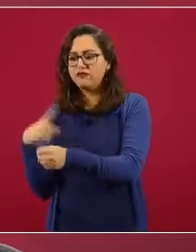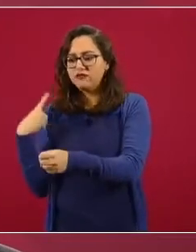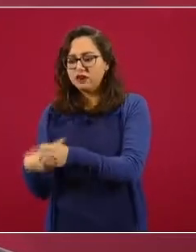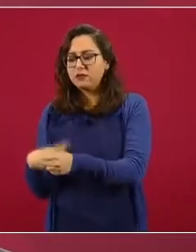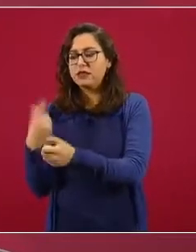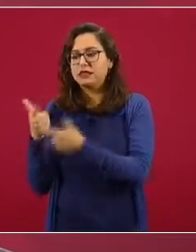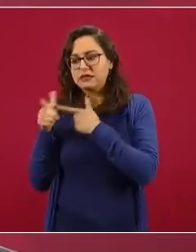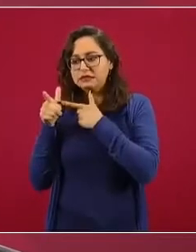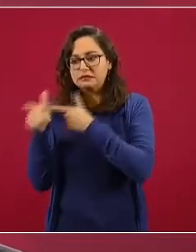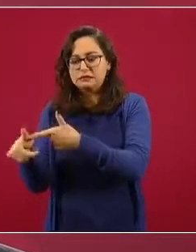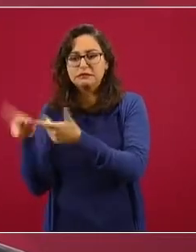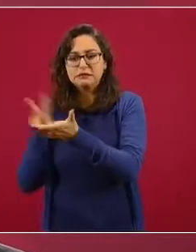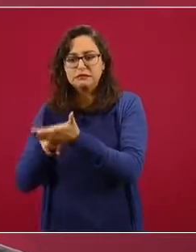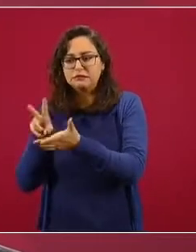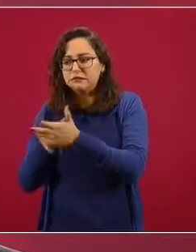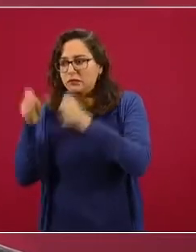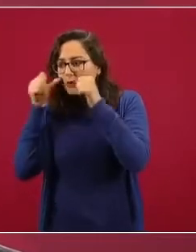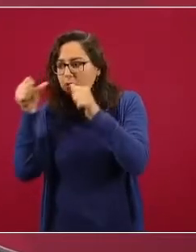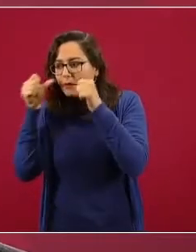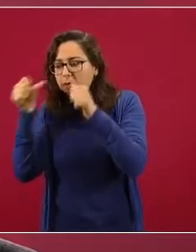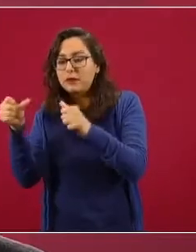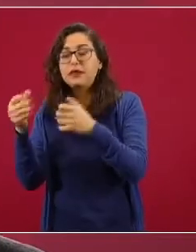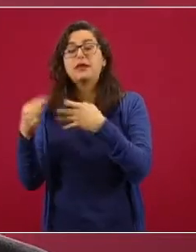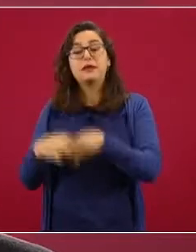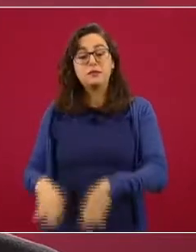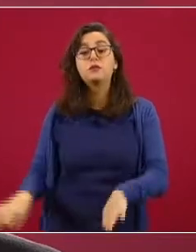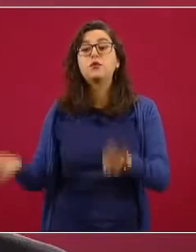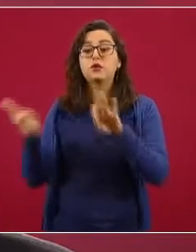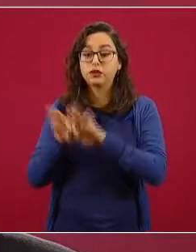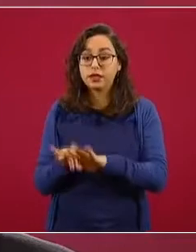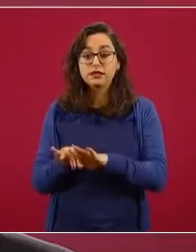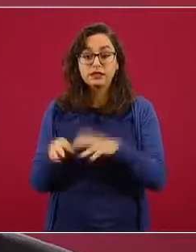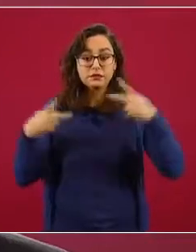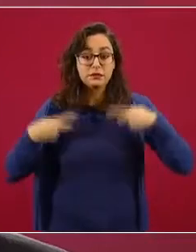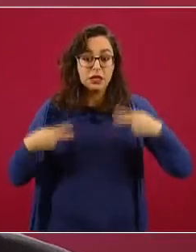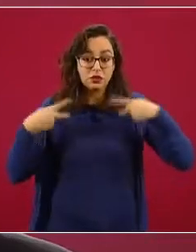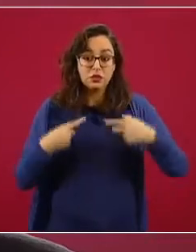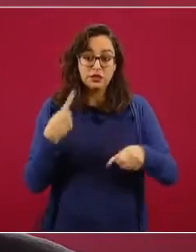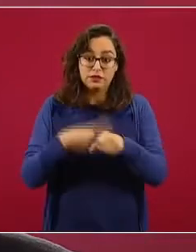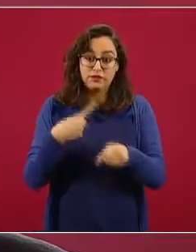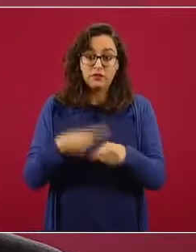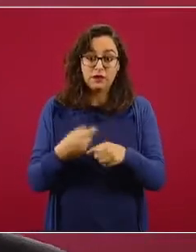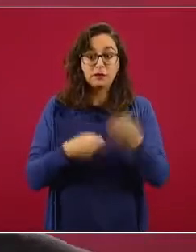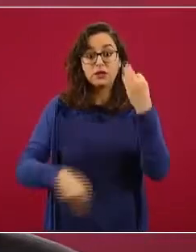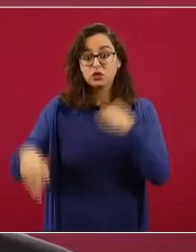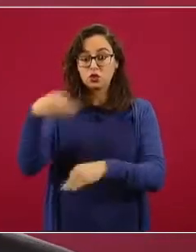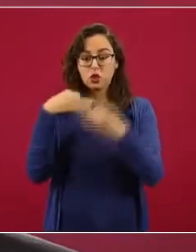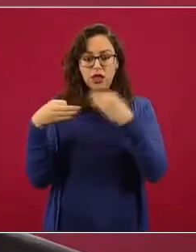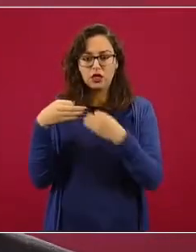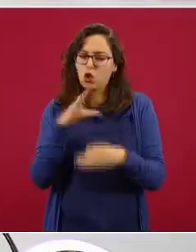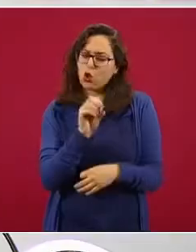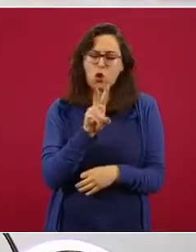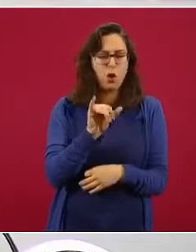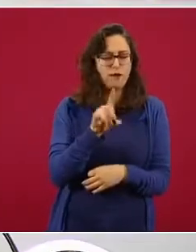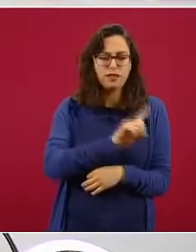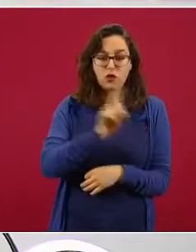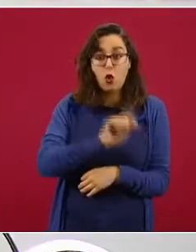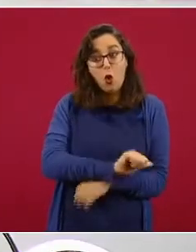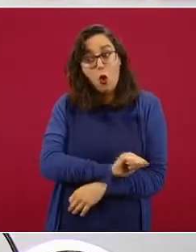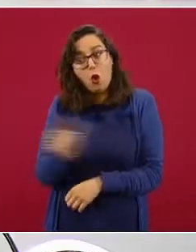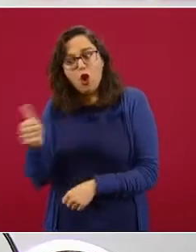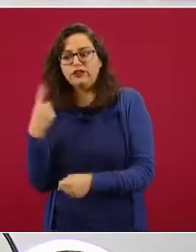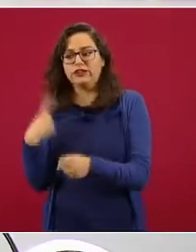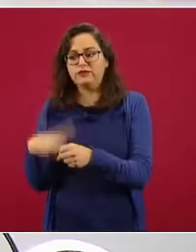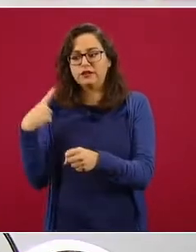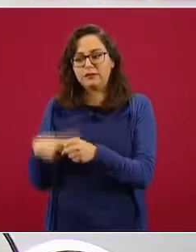crónicas, se mantengan. Es sumamente importante que las personas enfermas de enfermedades crónicas mantengan un buen